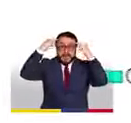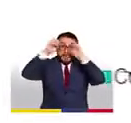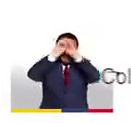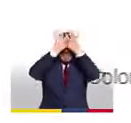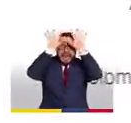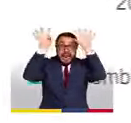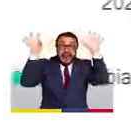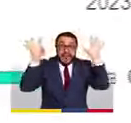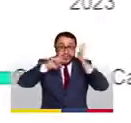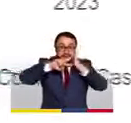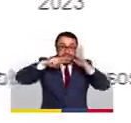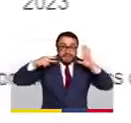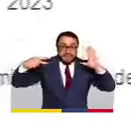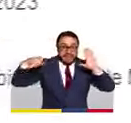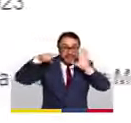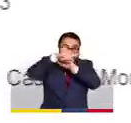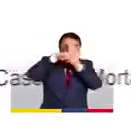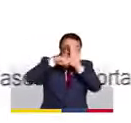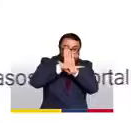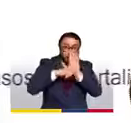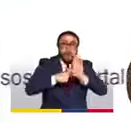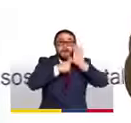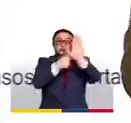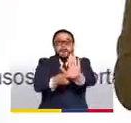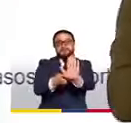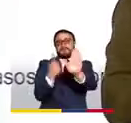las técnicas de los indicadores.